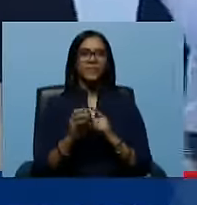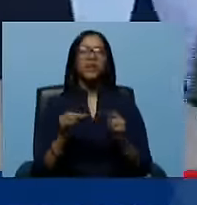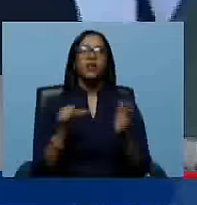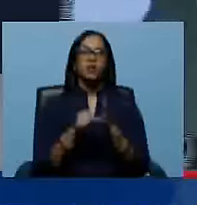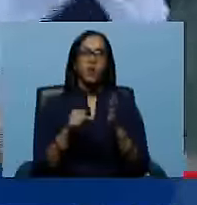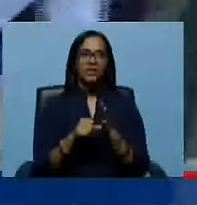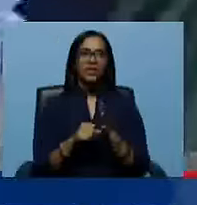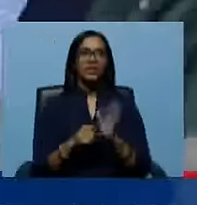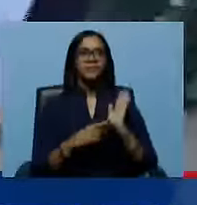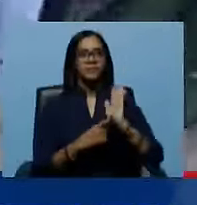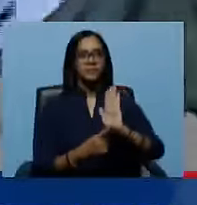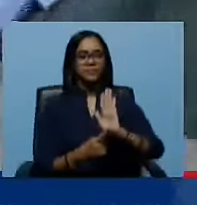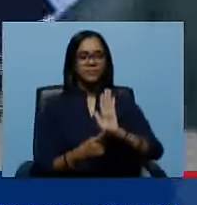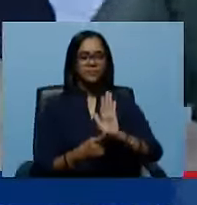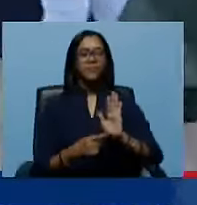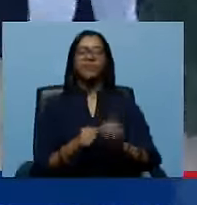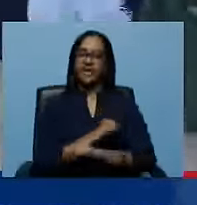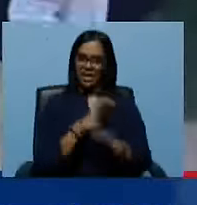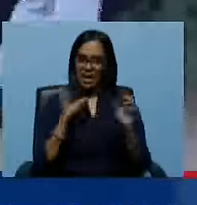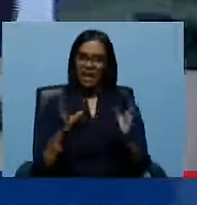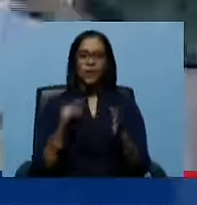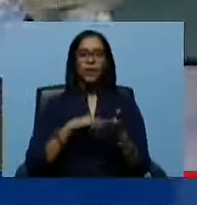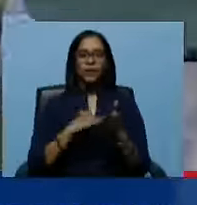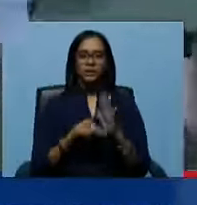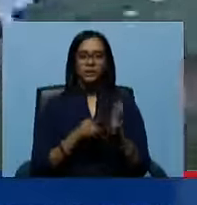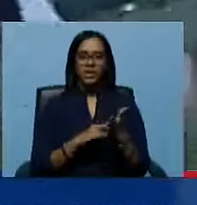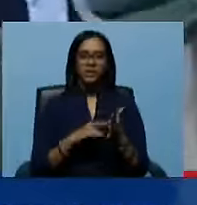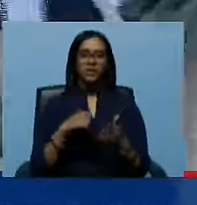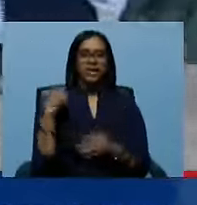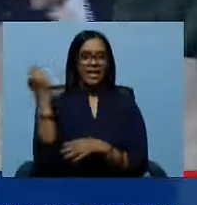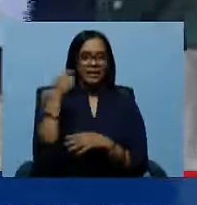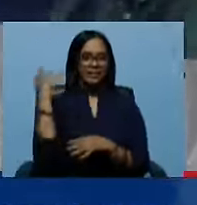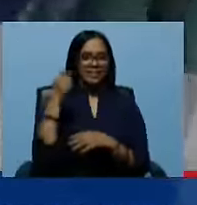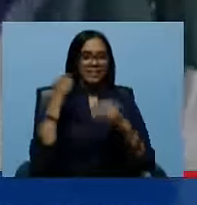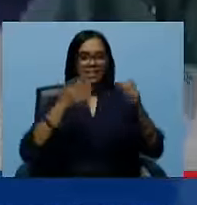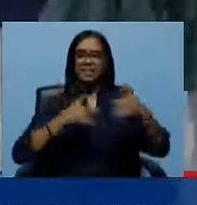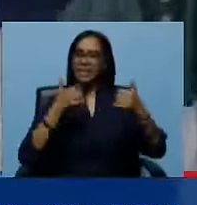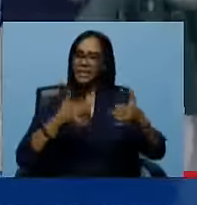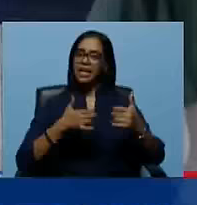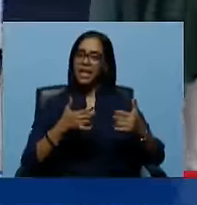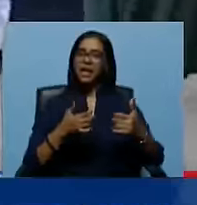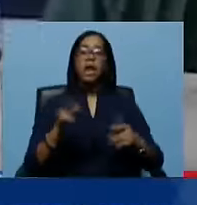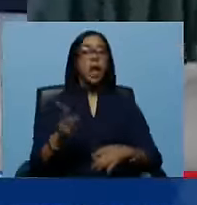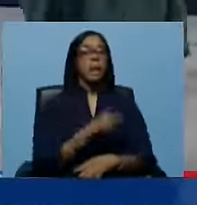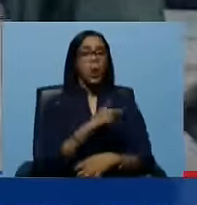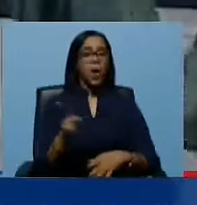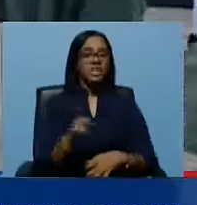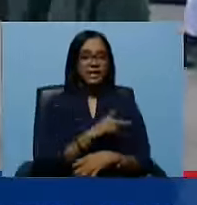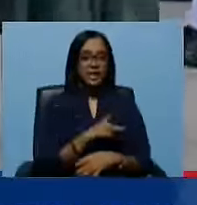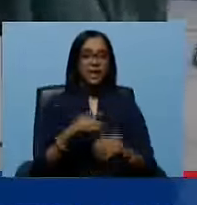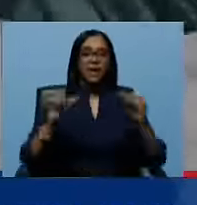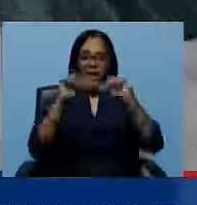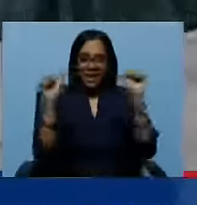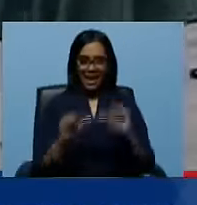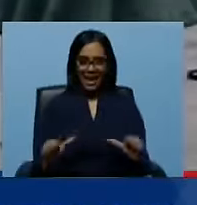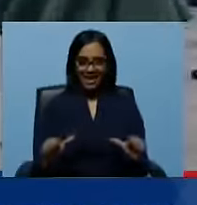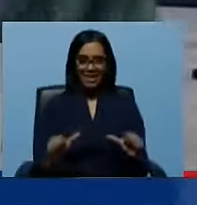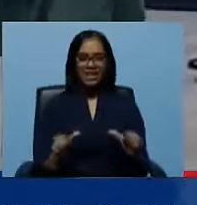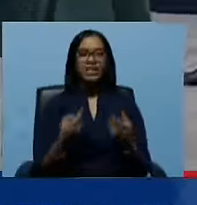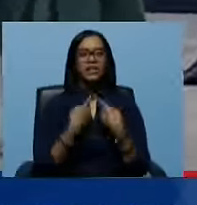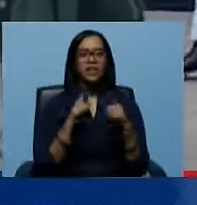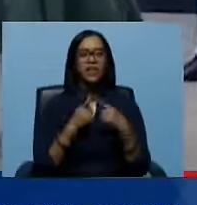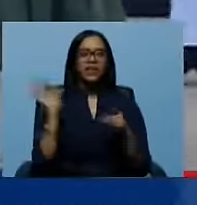donde resaltamos, por supuesto, el concepto de la llaneridad, donde resaltamos la poesía, el arte, las